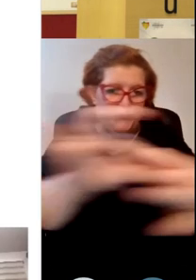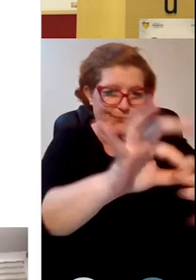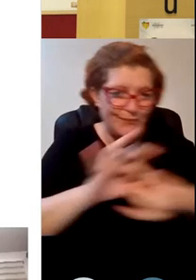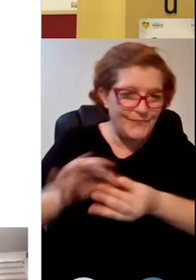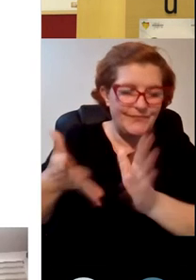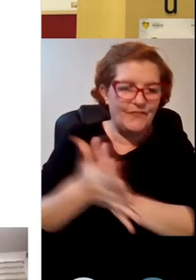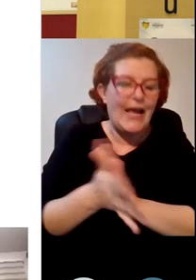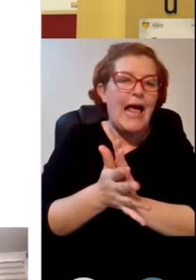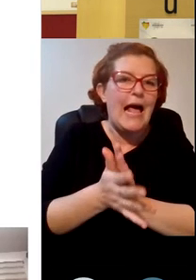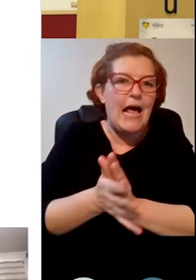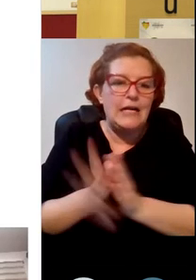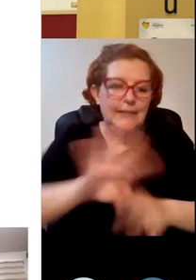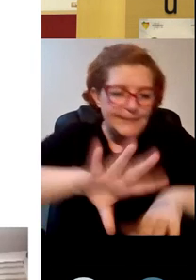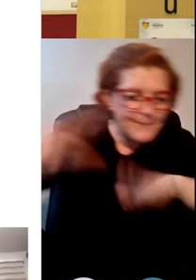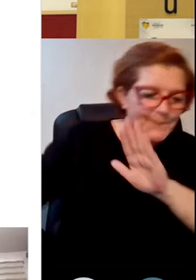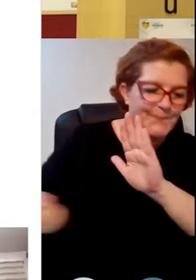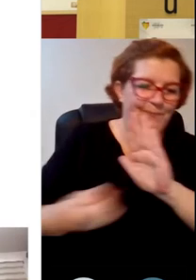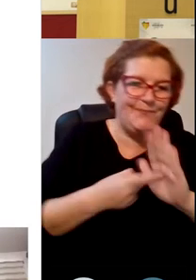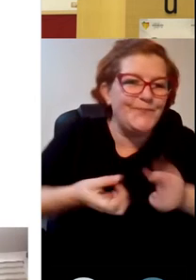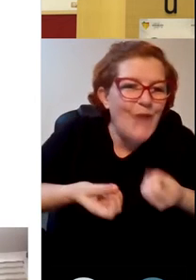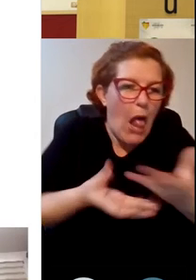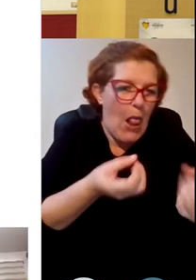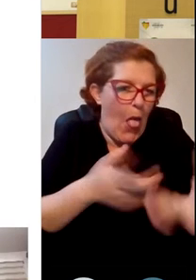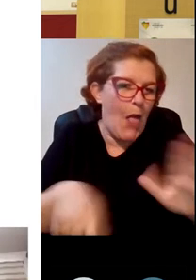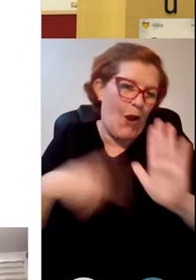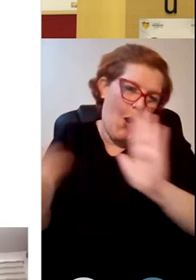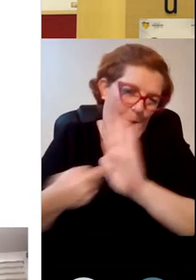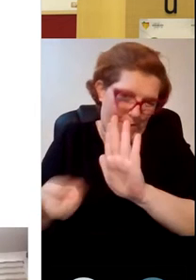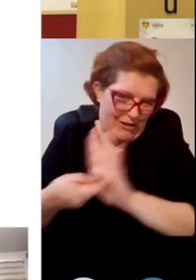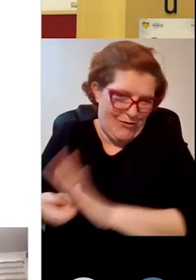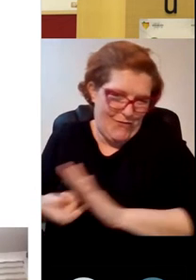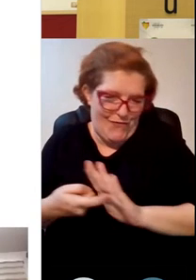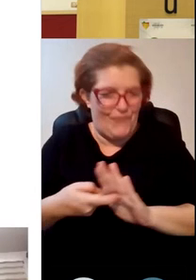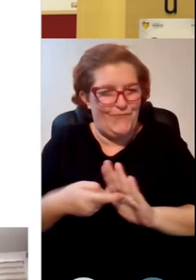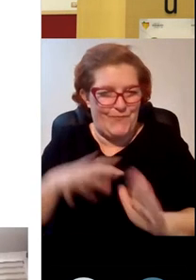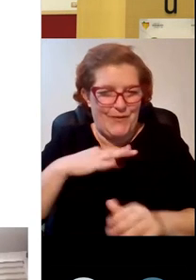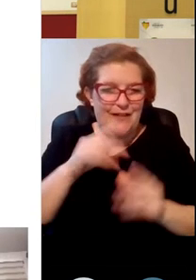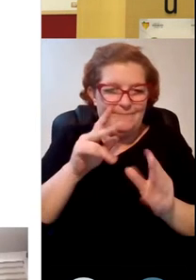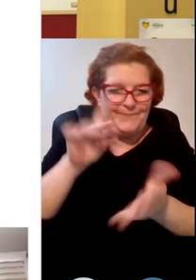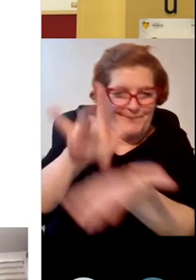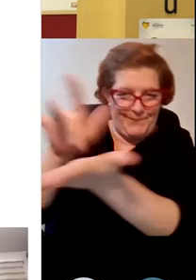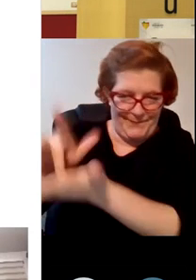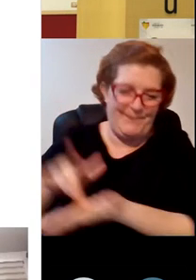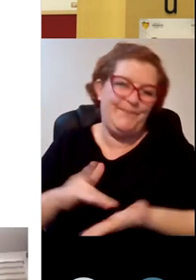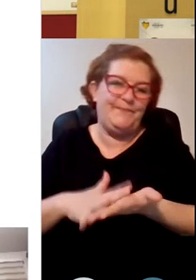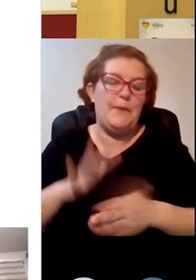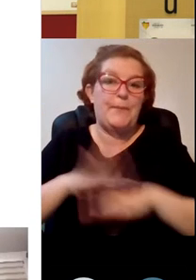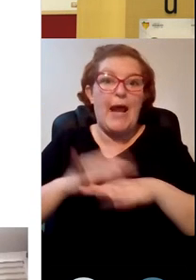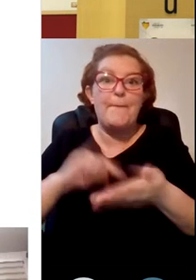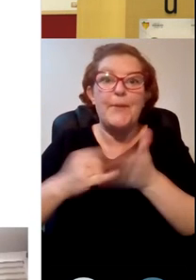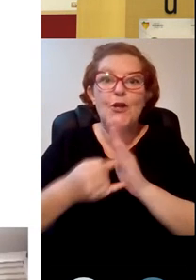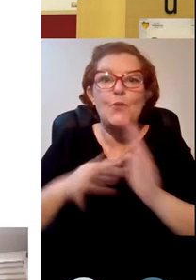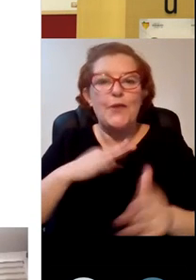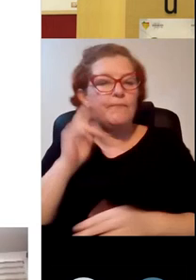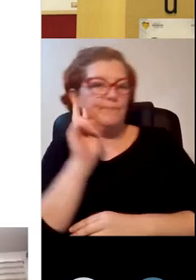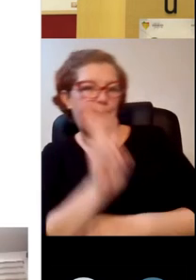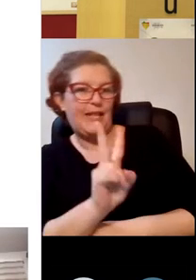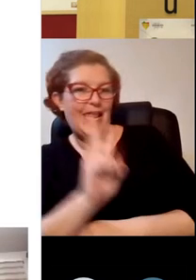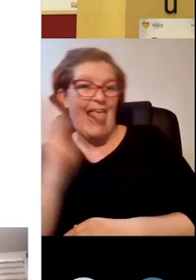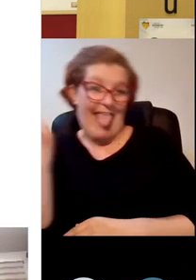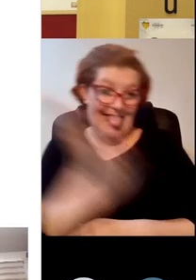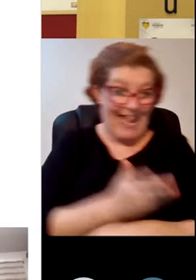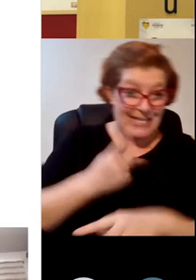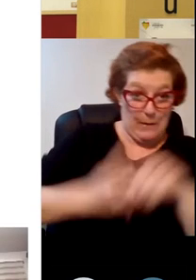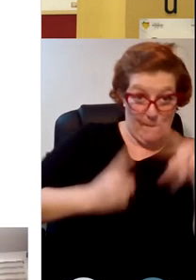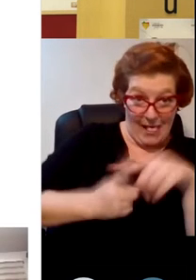relato de lo que se cuenta en el resto de plataformas para que un proyecto pueda considerarse verdaderamente transmedia